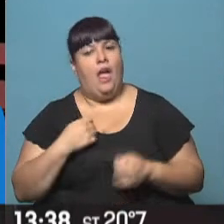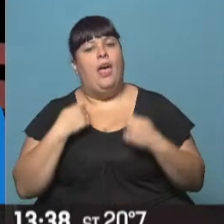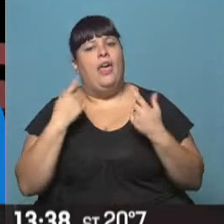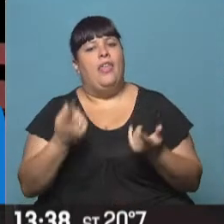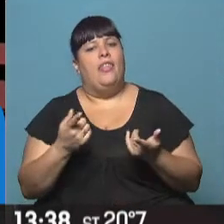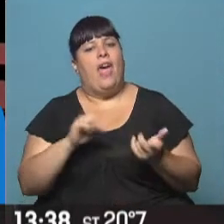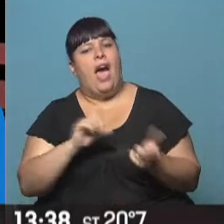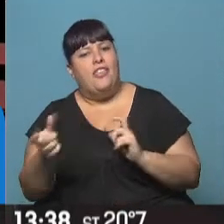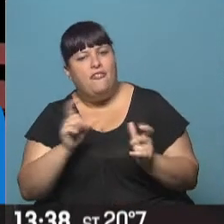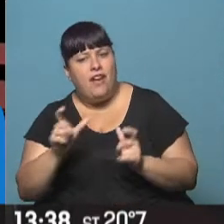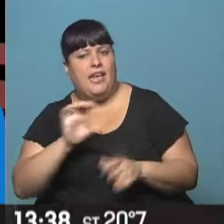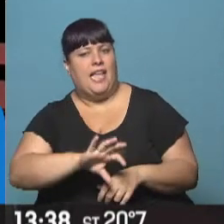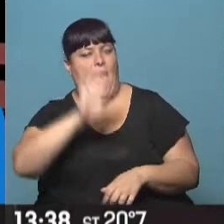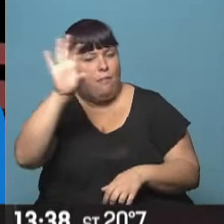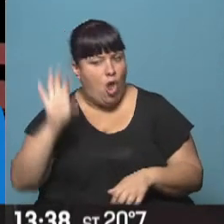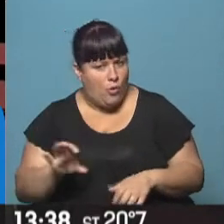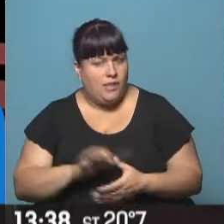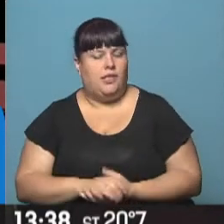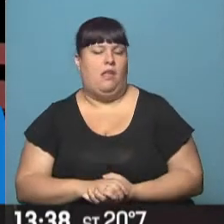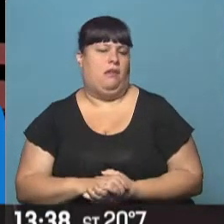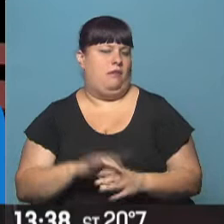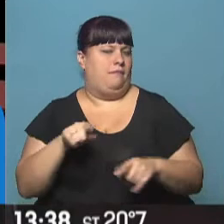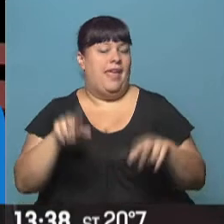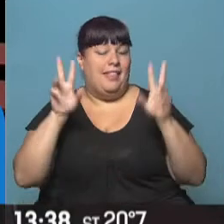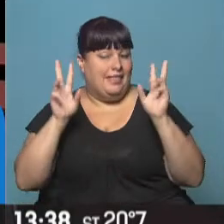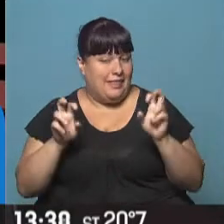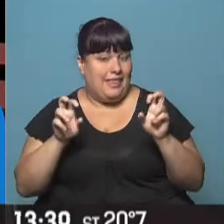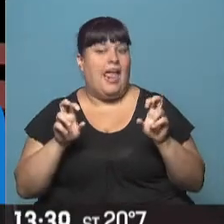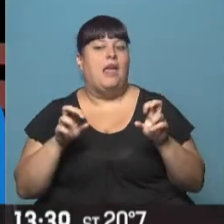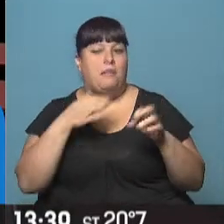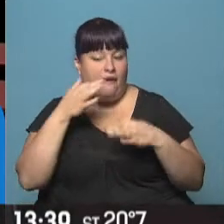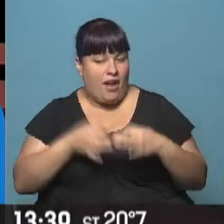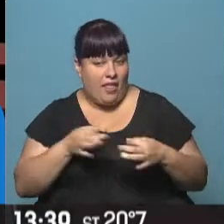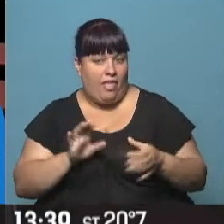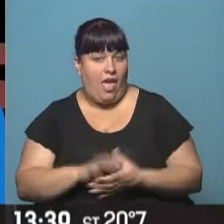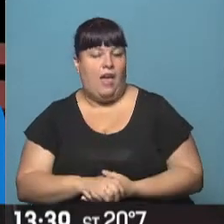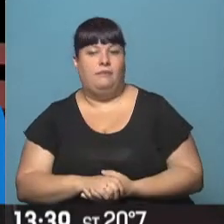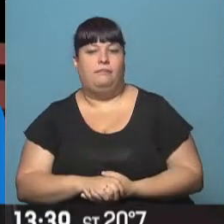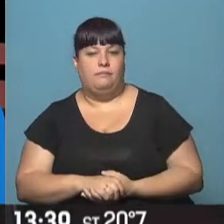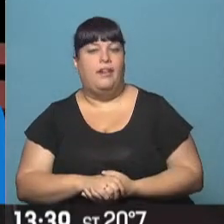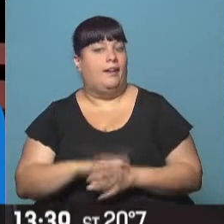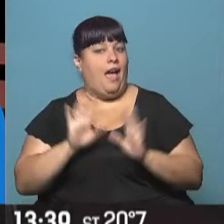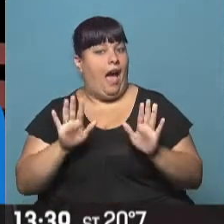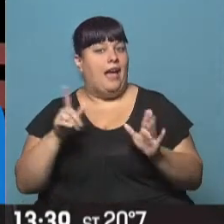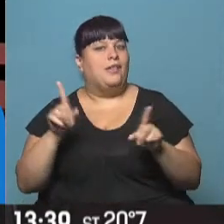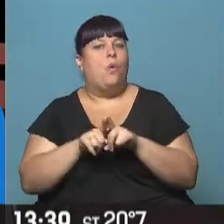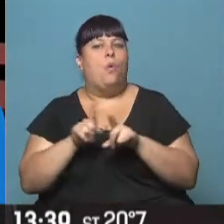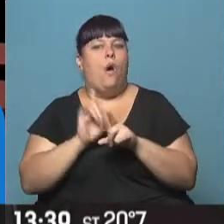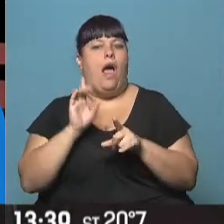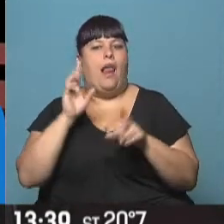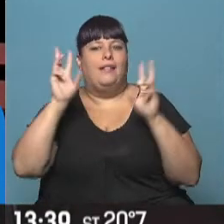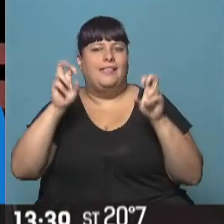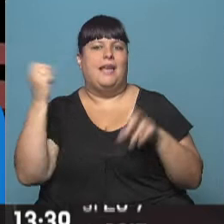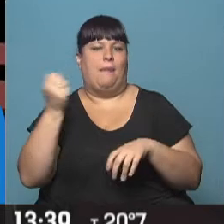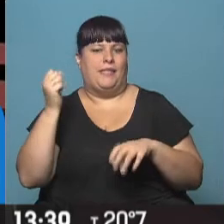una compensación a las provincias es un tema que realmente forma parte, diría, como uno de los capítulos